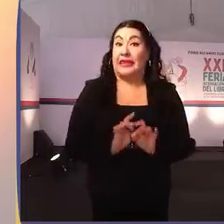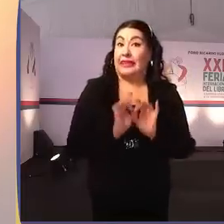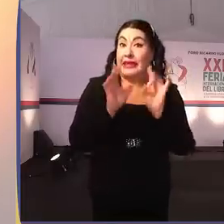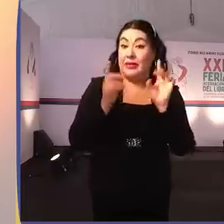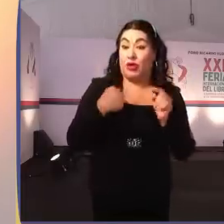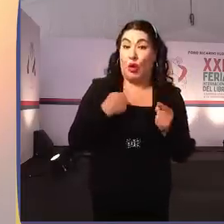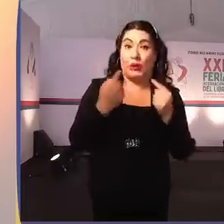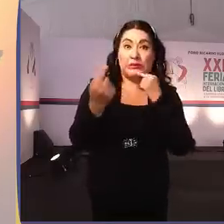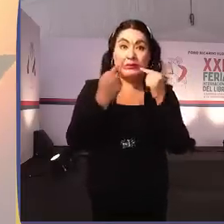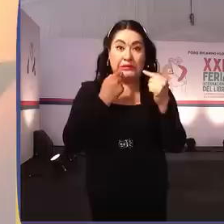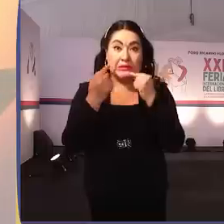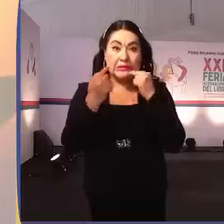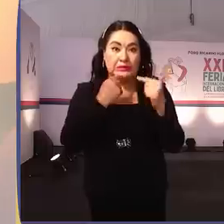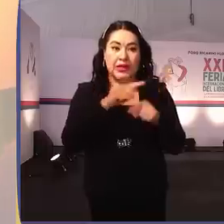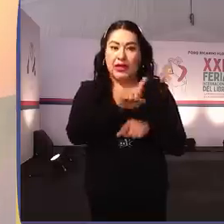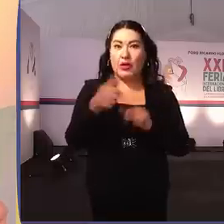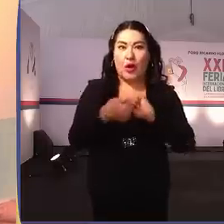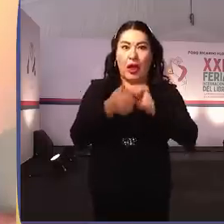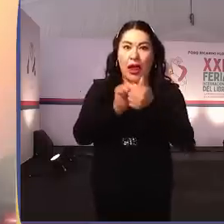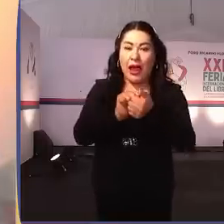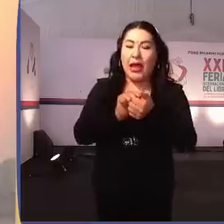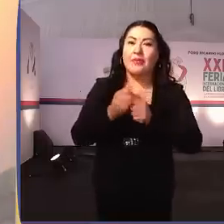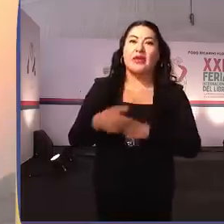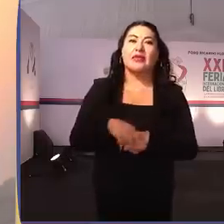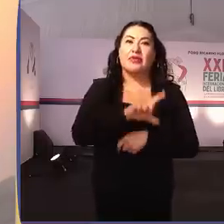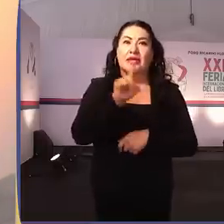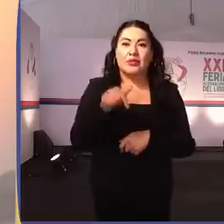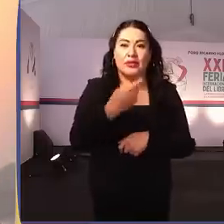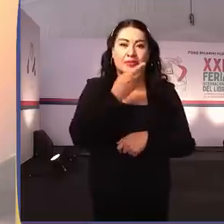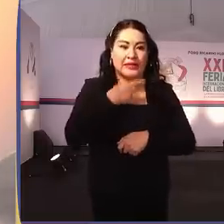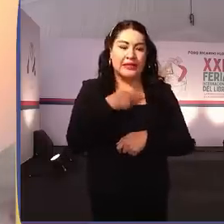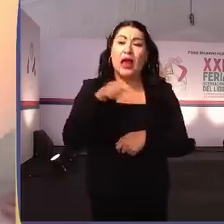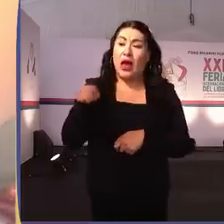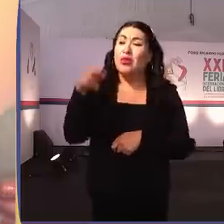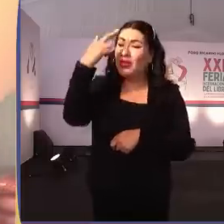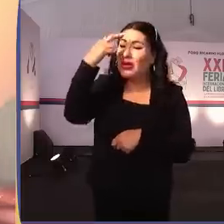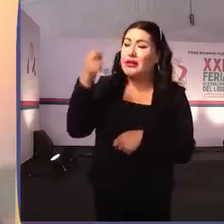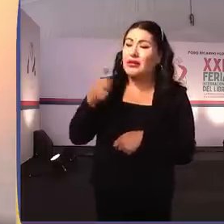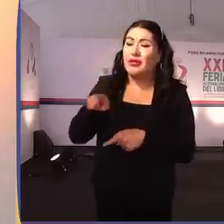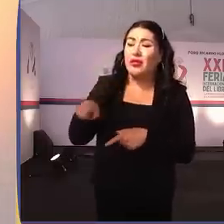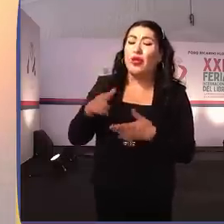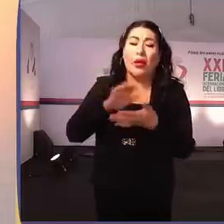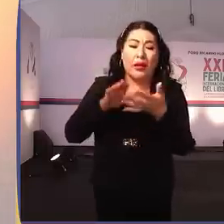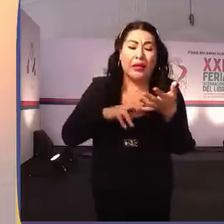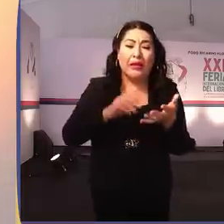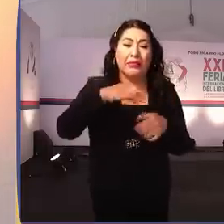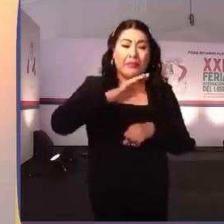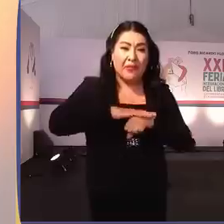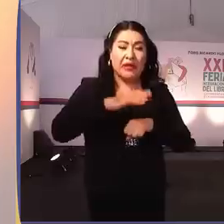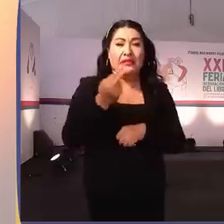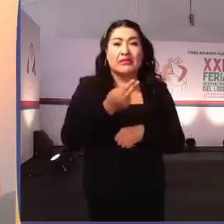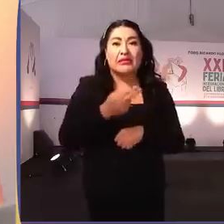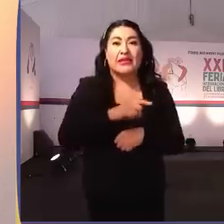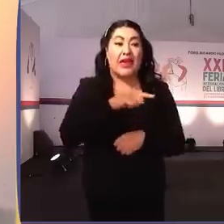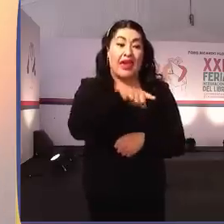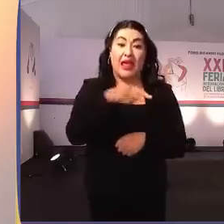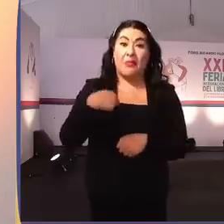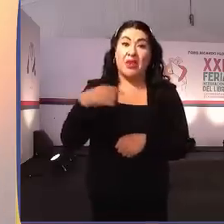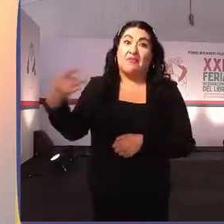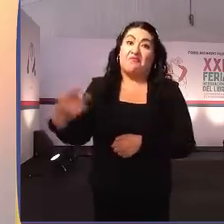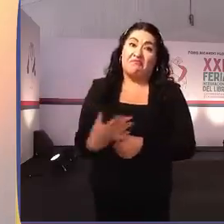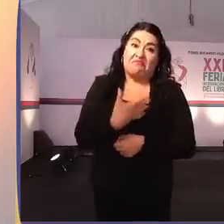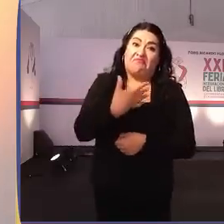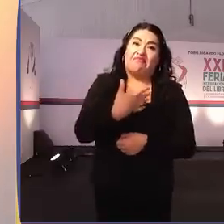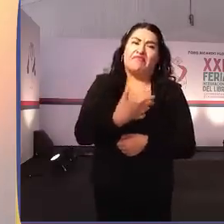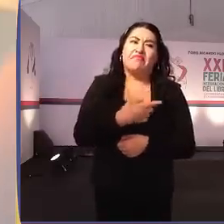jugada y acabe concediendo la razón porque no leí mucho y se me acabaron los argumentos y me vencieron. Entonces, ¿para qué el pleito,